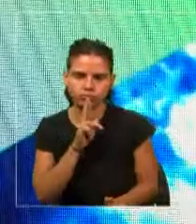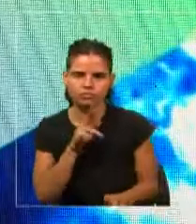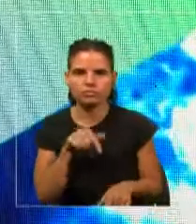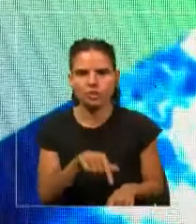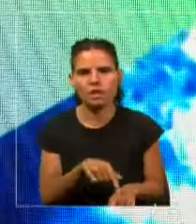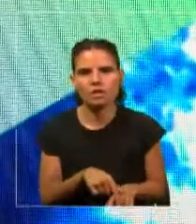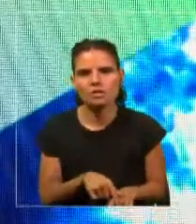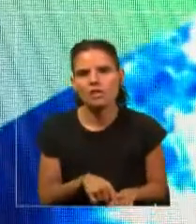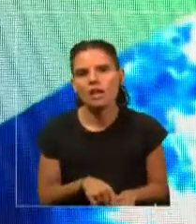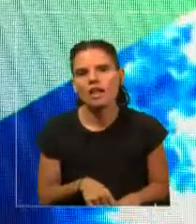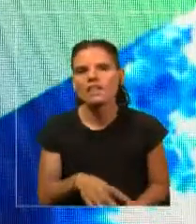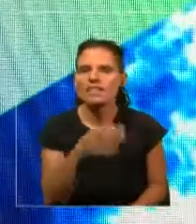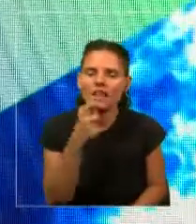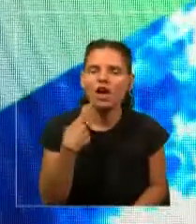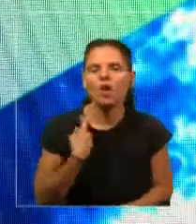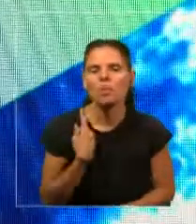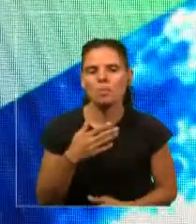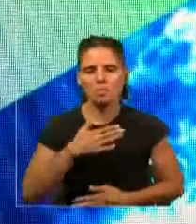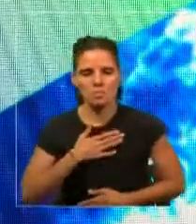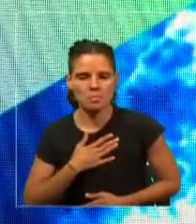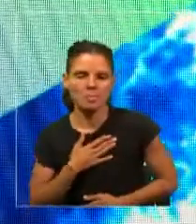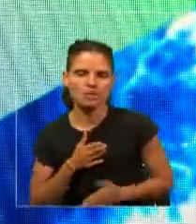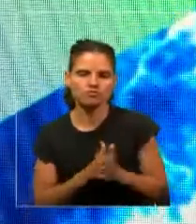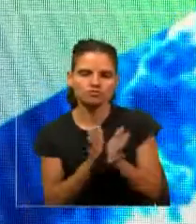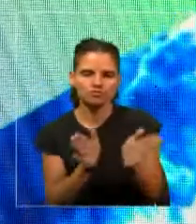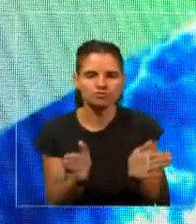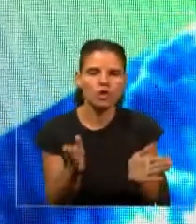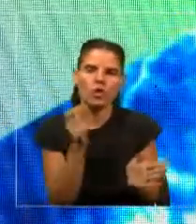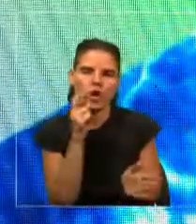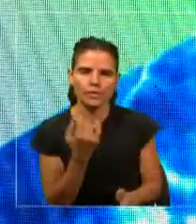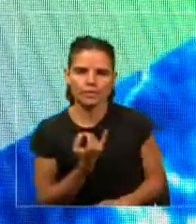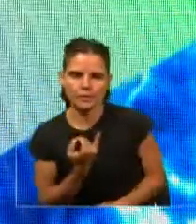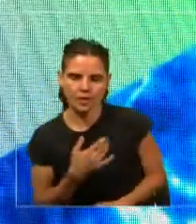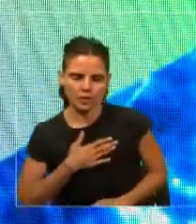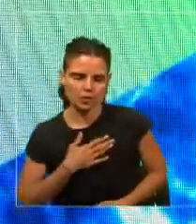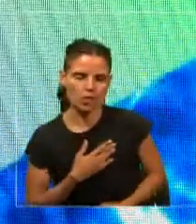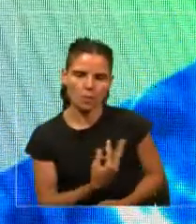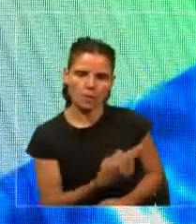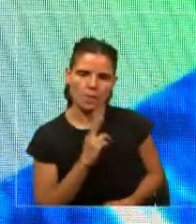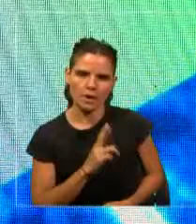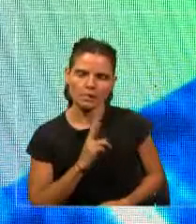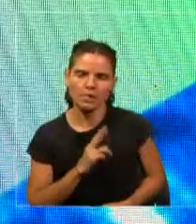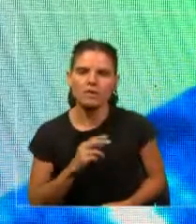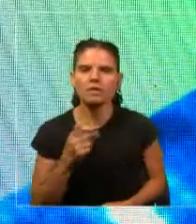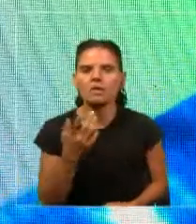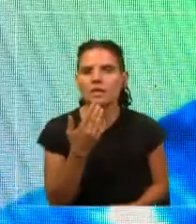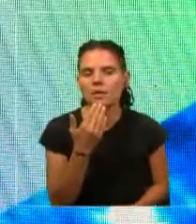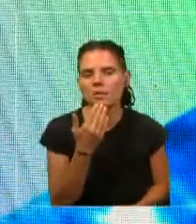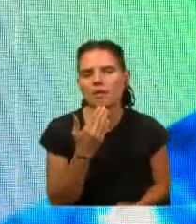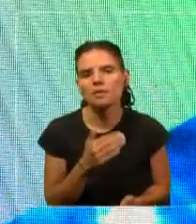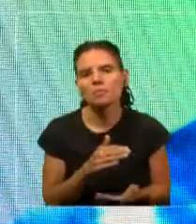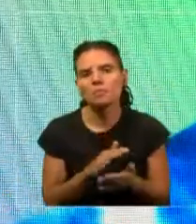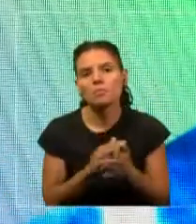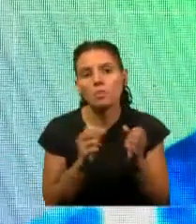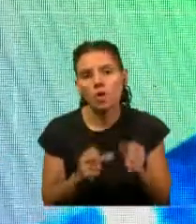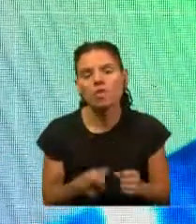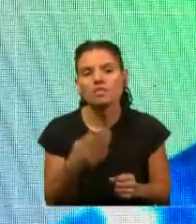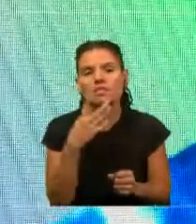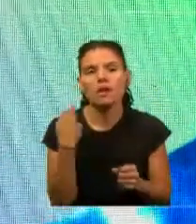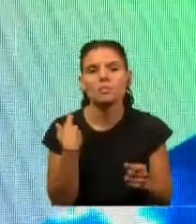muy individualizado, que nos va a corresponder y que para operar transacciones